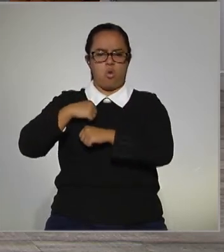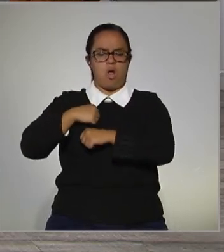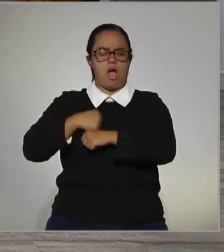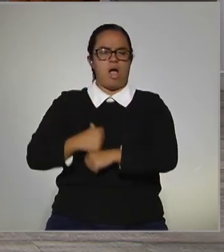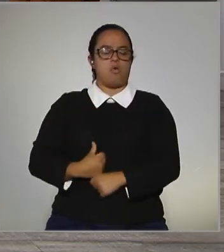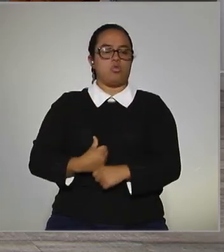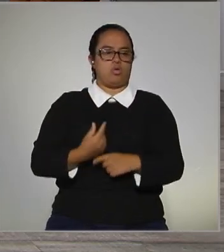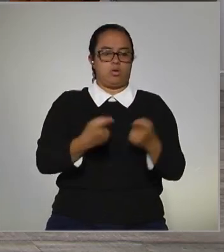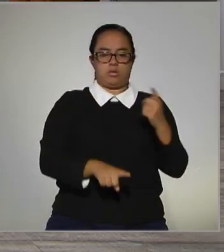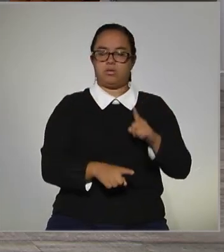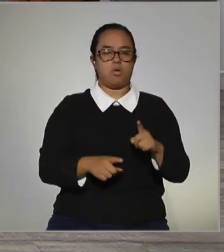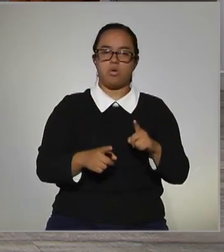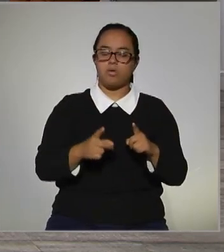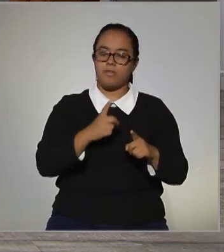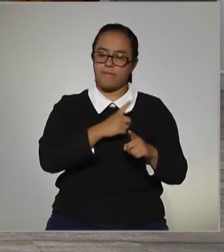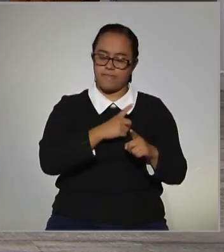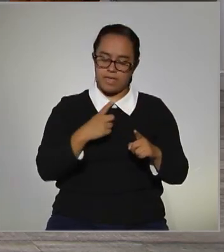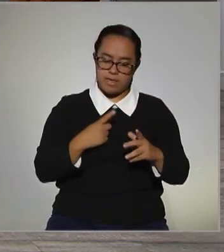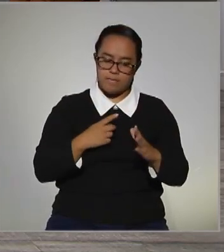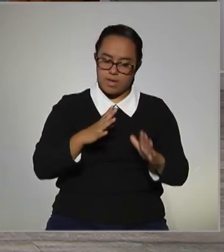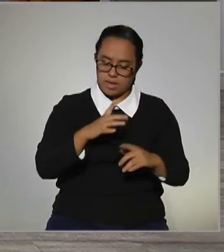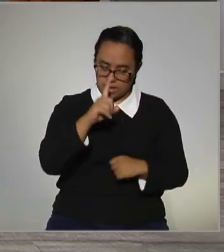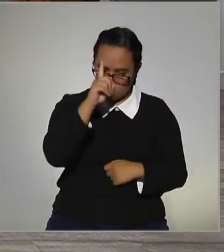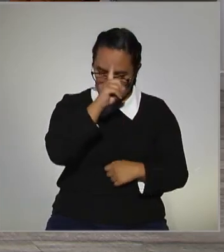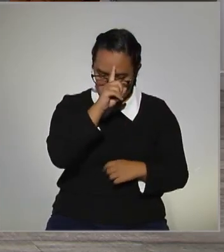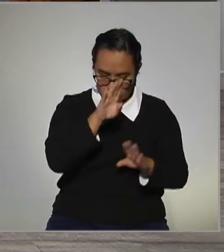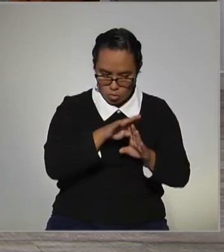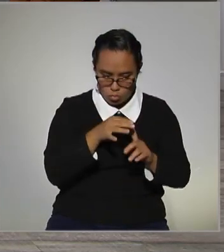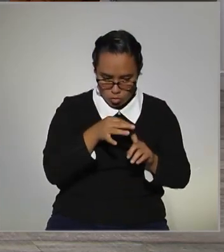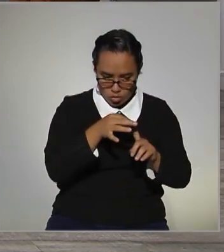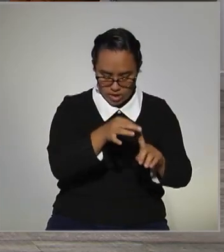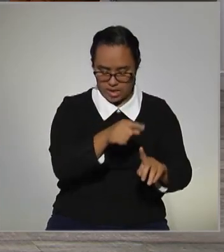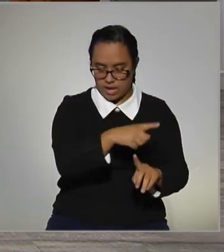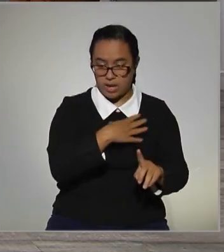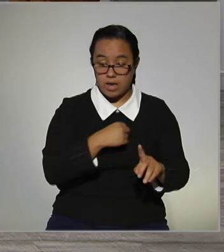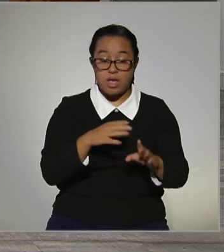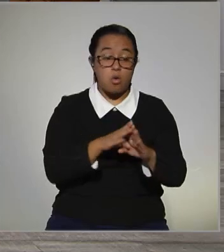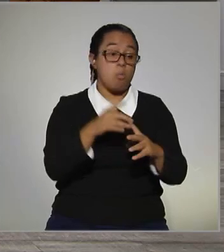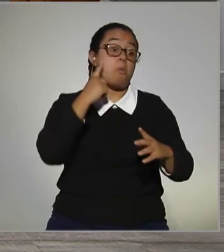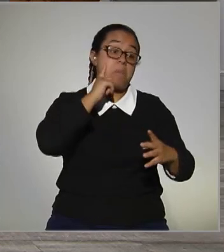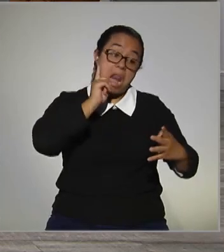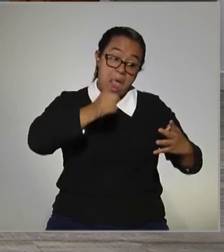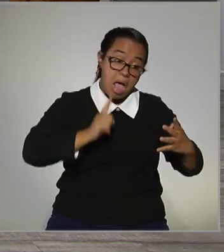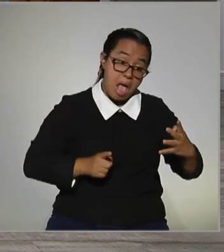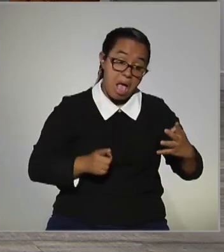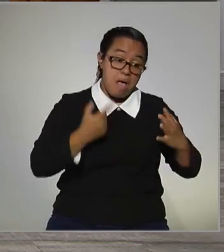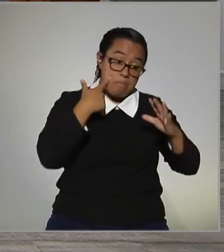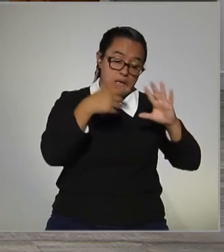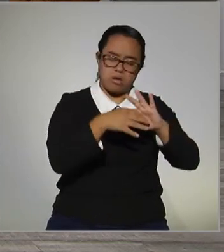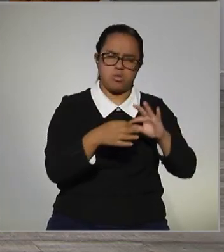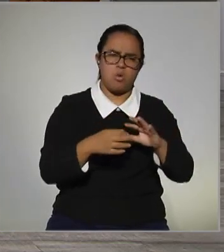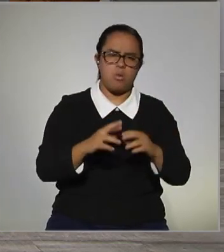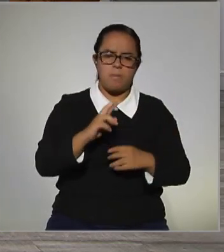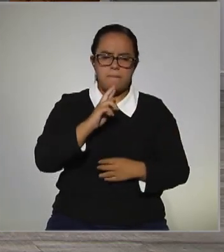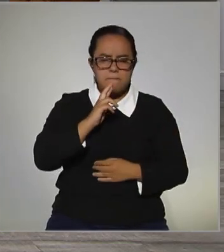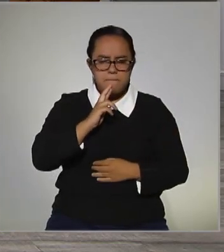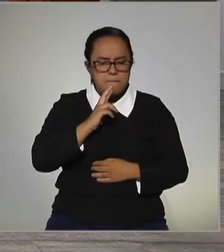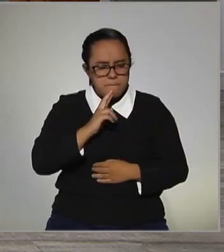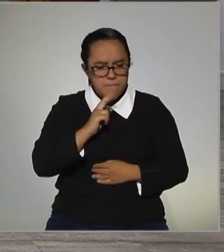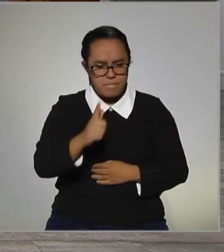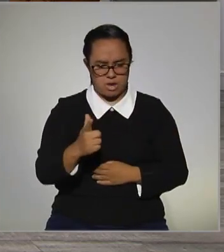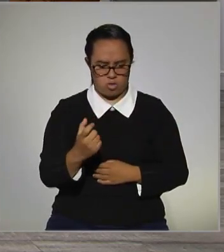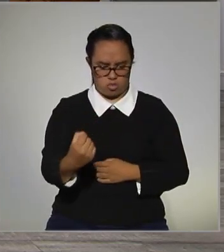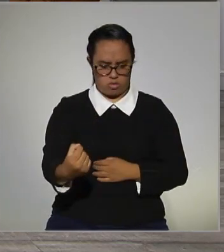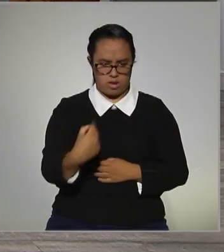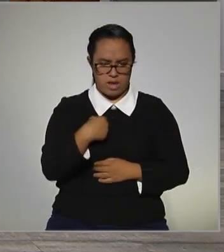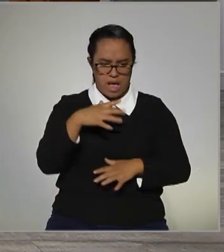autoritas tiene que ver con esta guía en donde uno, más que ejemplo y sermonear al adolescente, es testimoniar, donde uno también, hay cosas que de uno